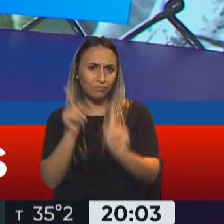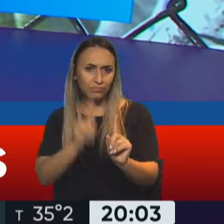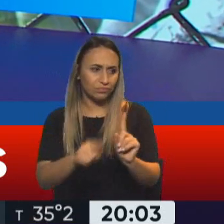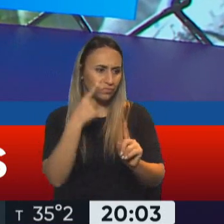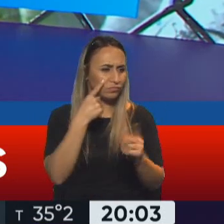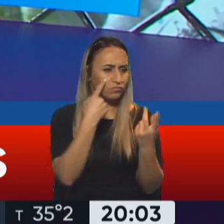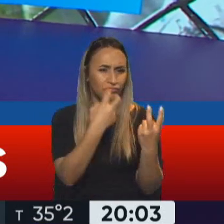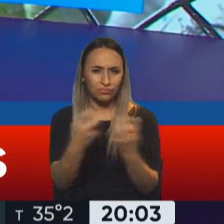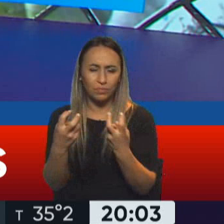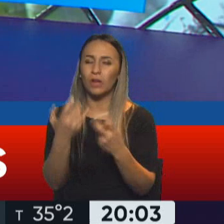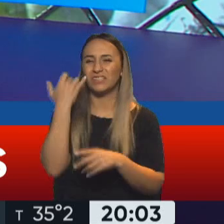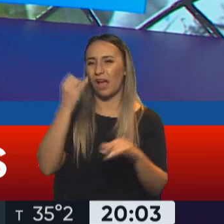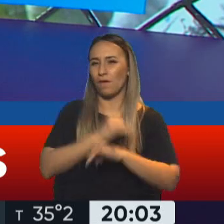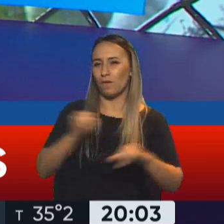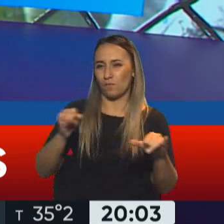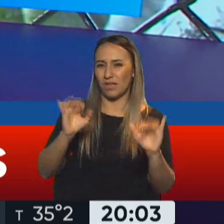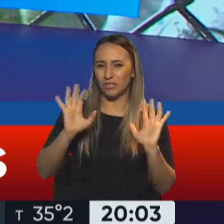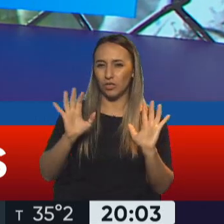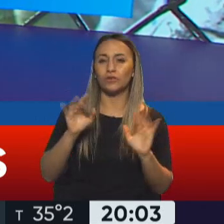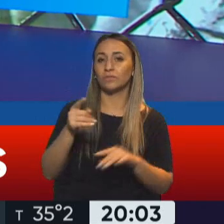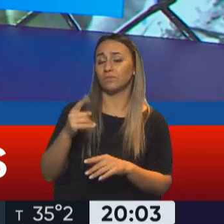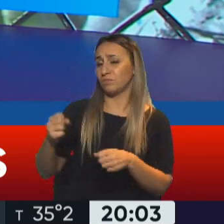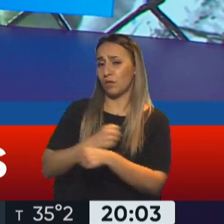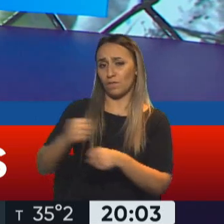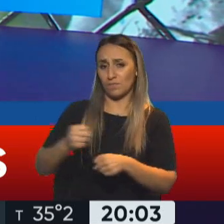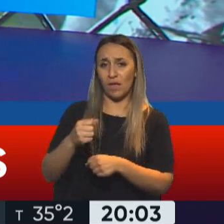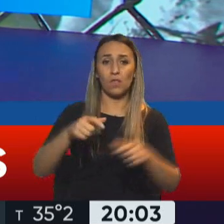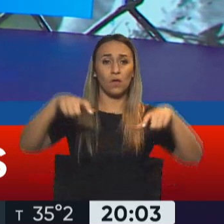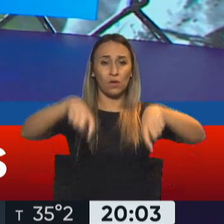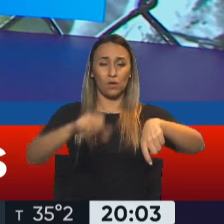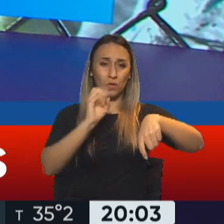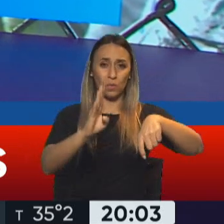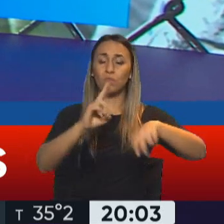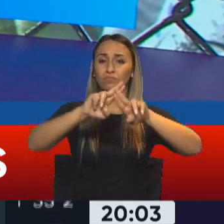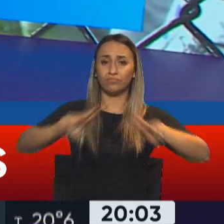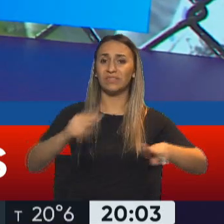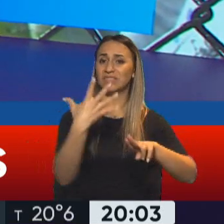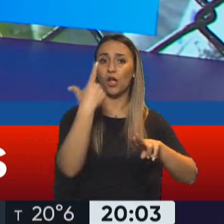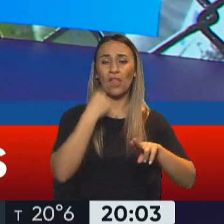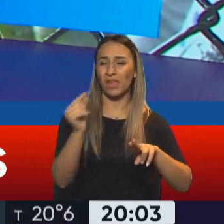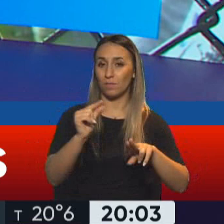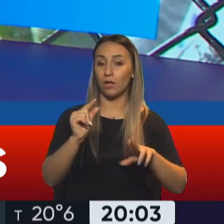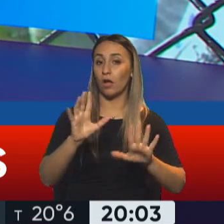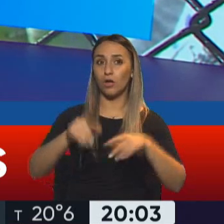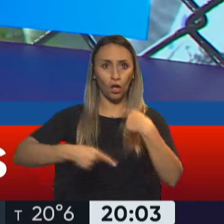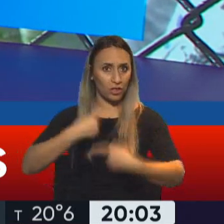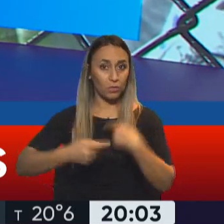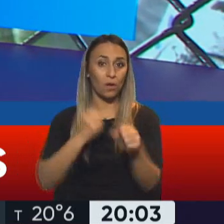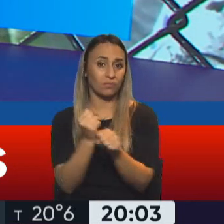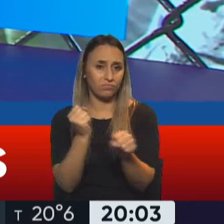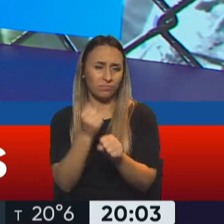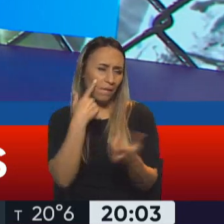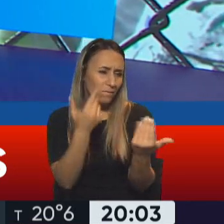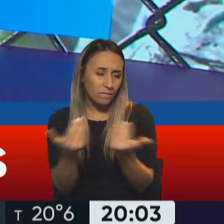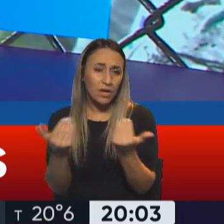la información, justamente lo que te decía, ¿no? Que se clausuró de forma preventiva por 5 días, pero continúan trabajando y no se sabe hasta qué hora y si se van a llevar